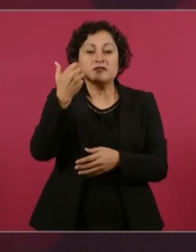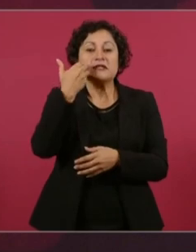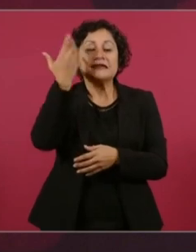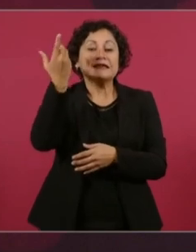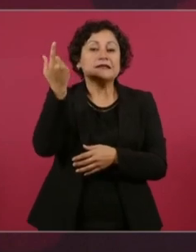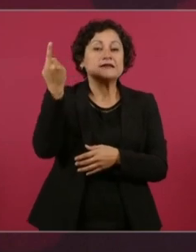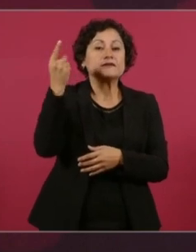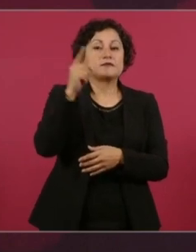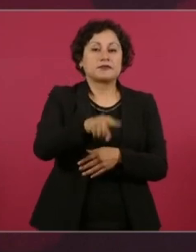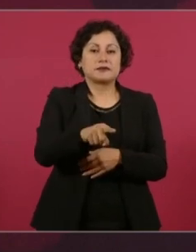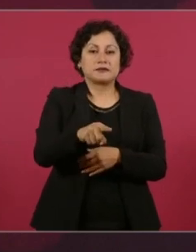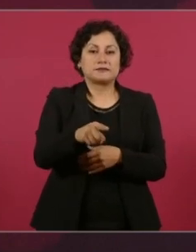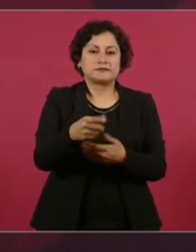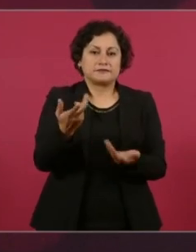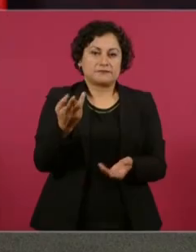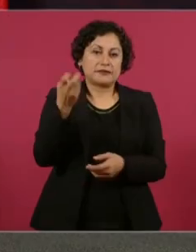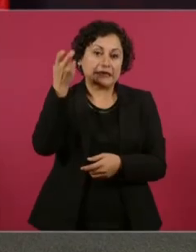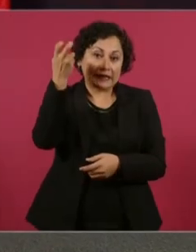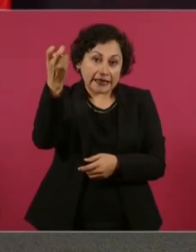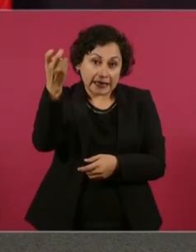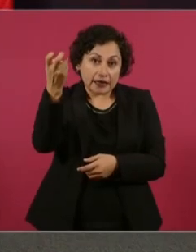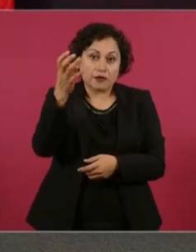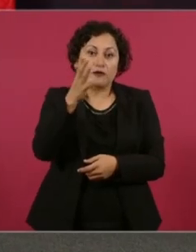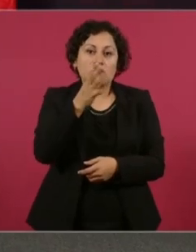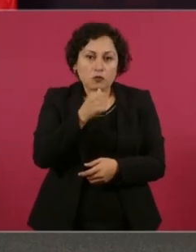es lo que no les gusta,